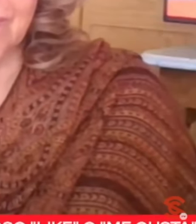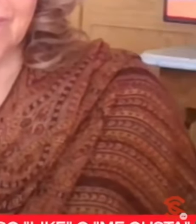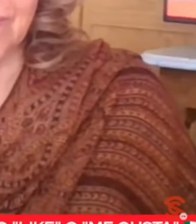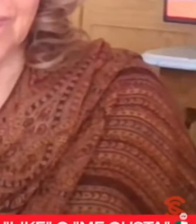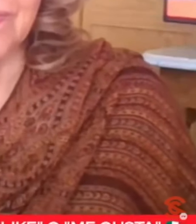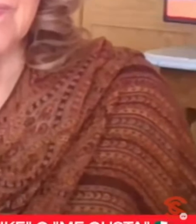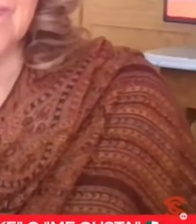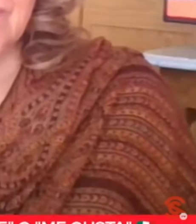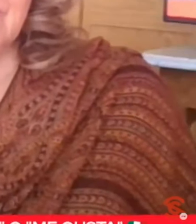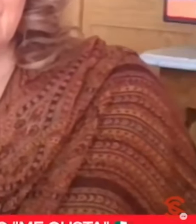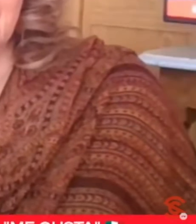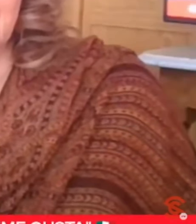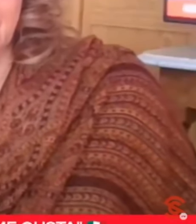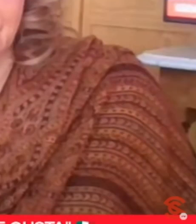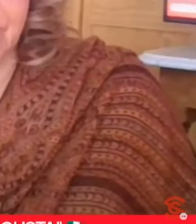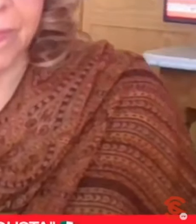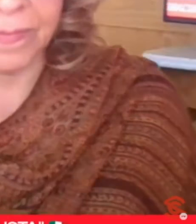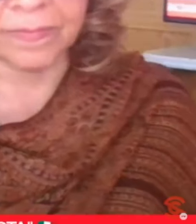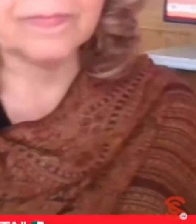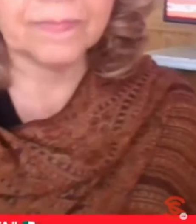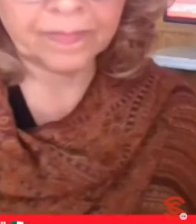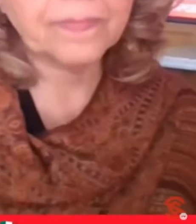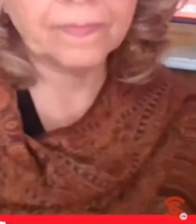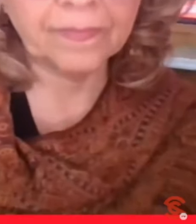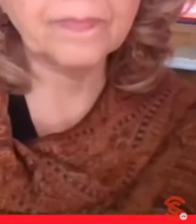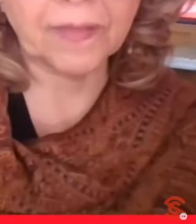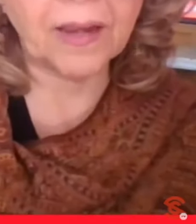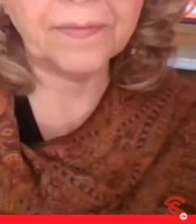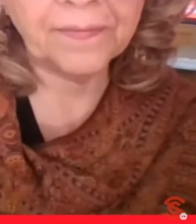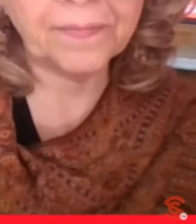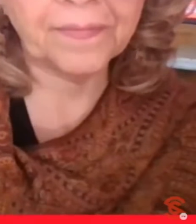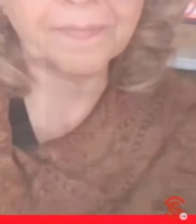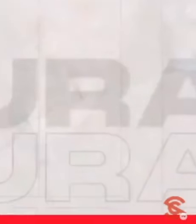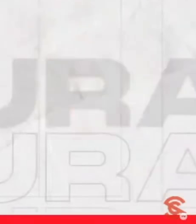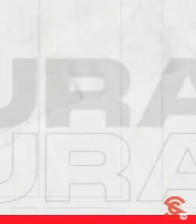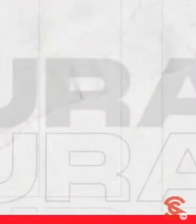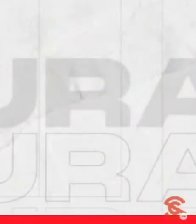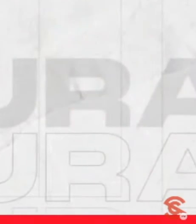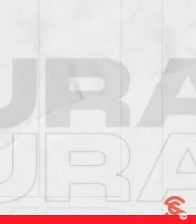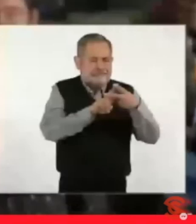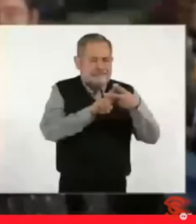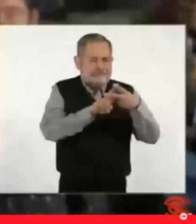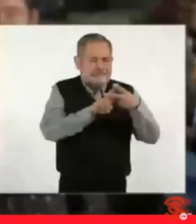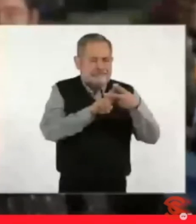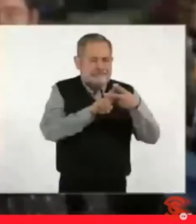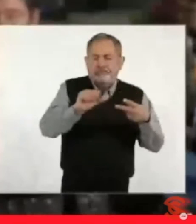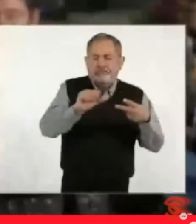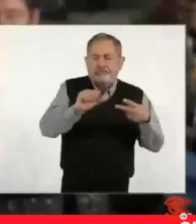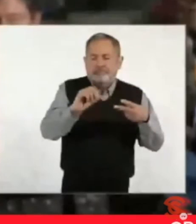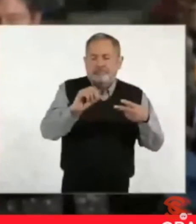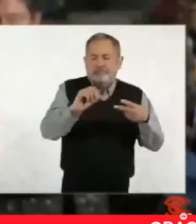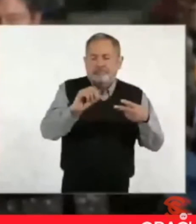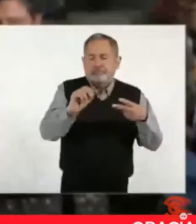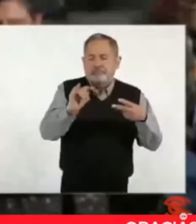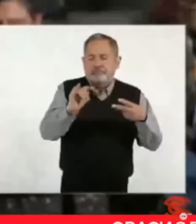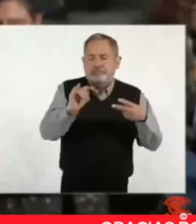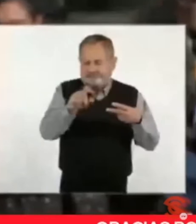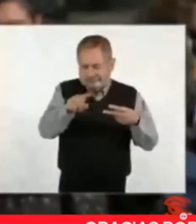respuesta, porque va todo de la mano, mi querida Gela. Dale. Eh, en este espacio, hace unos